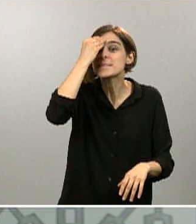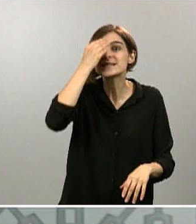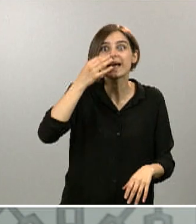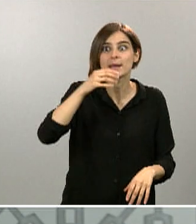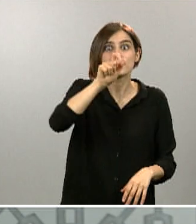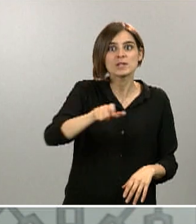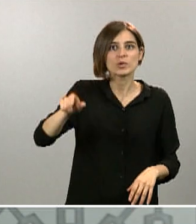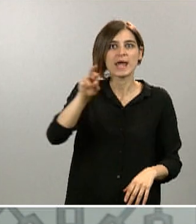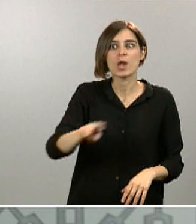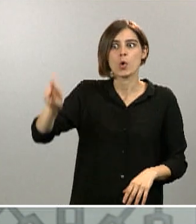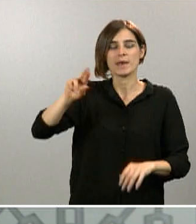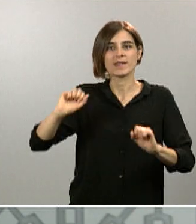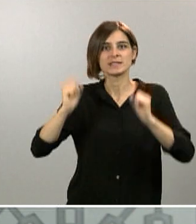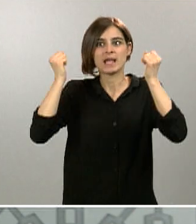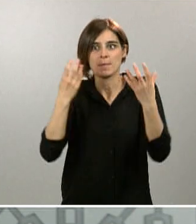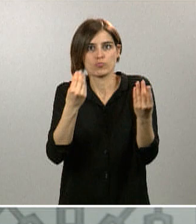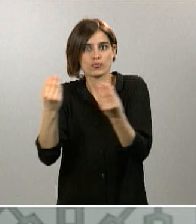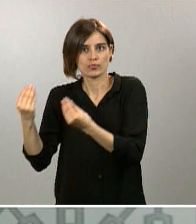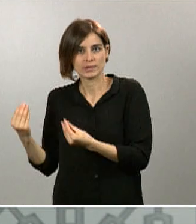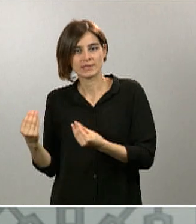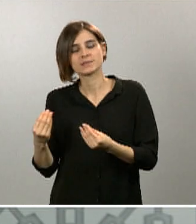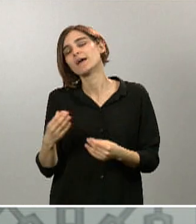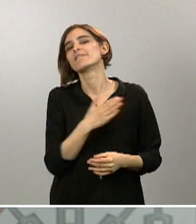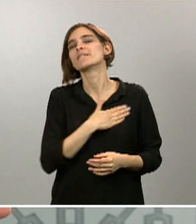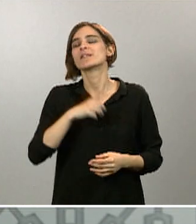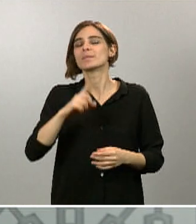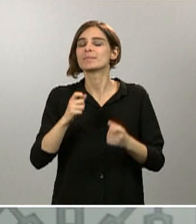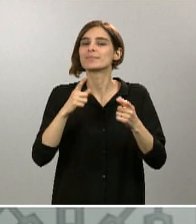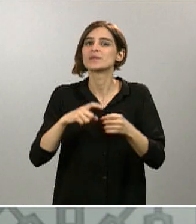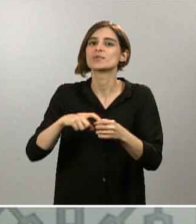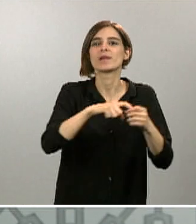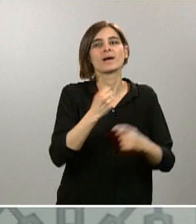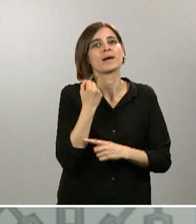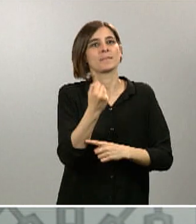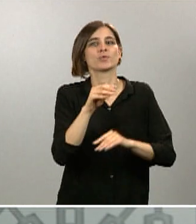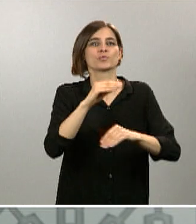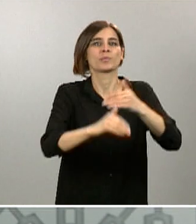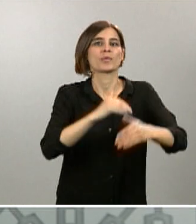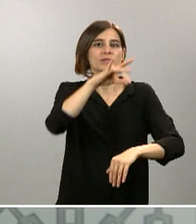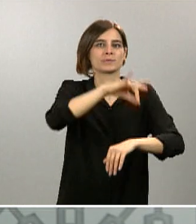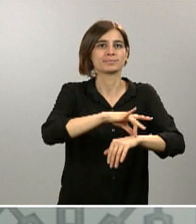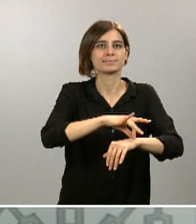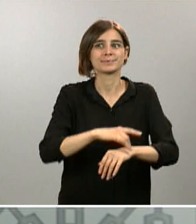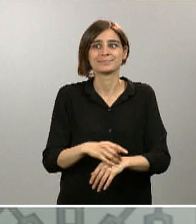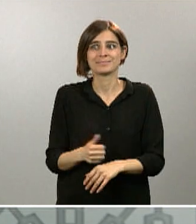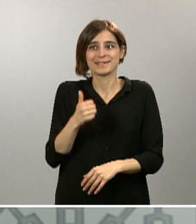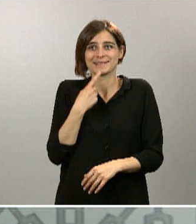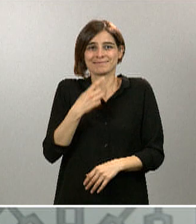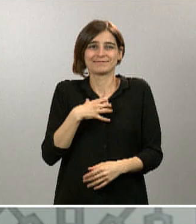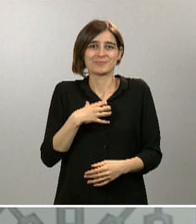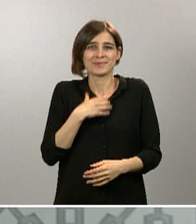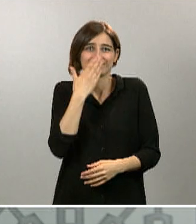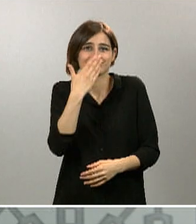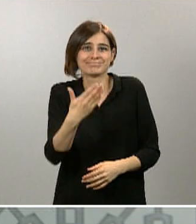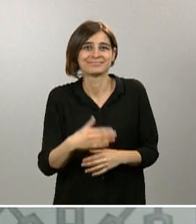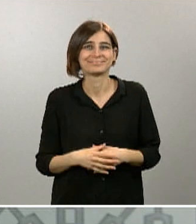me gustaría expresarles toda mi solidaridad y mi apoyo en el proceso de su enfermedad. Y no puedo decir mucho más, la verdad, no sé si hay mucho más